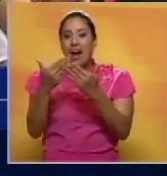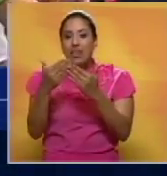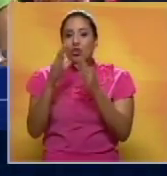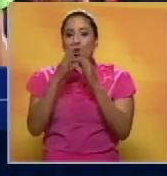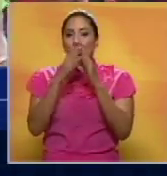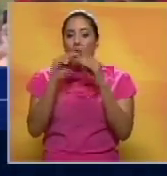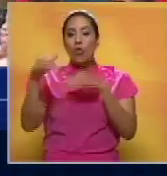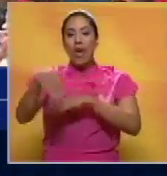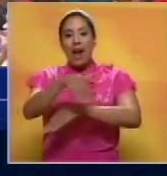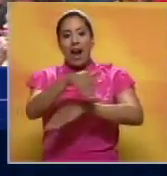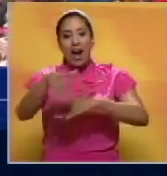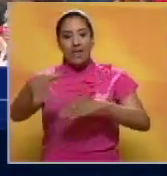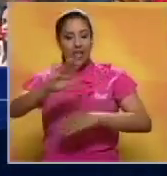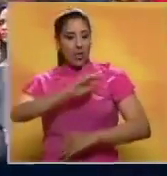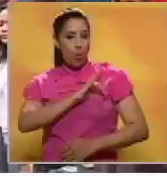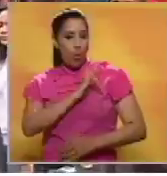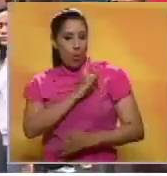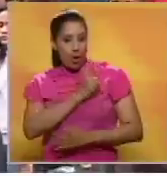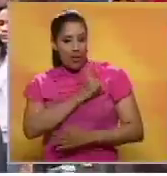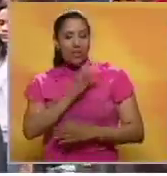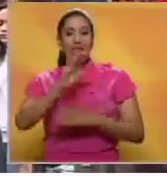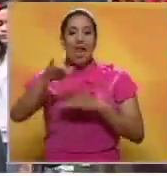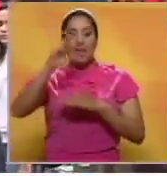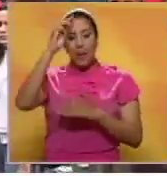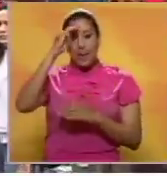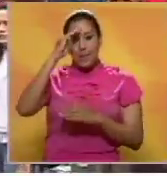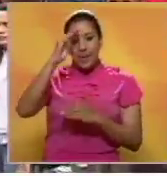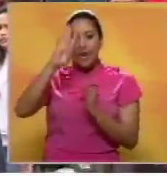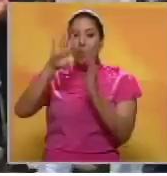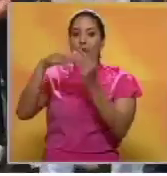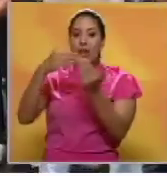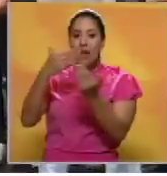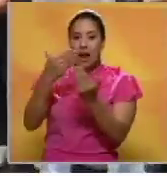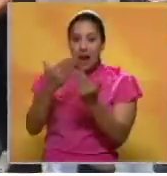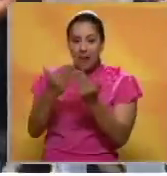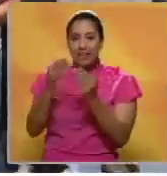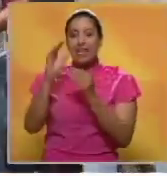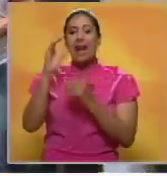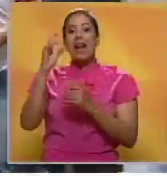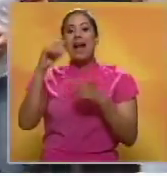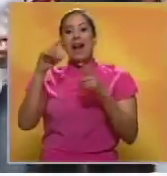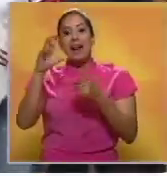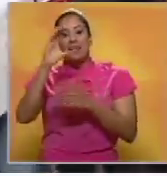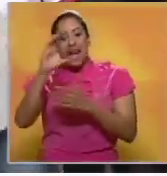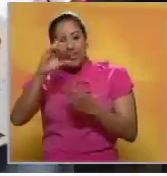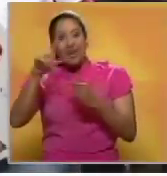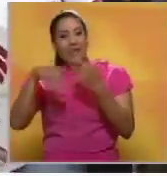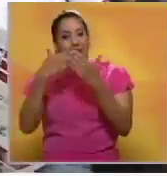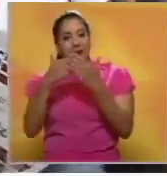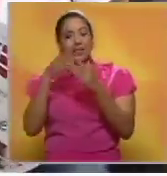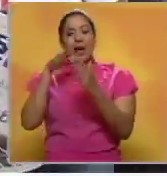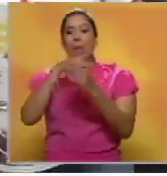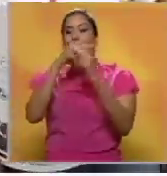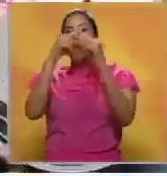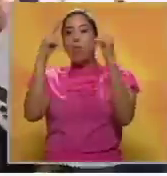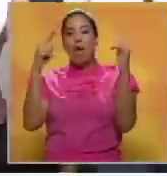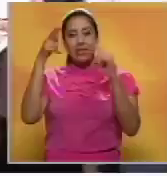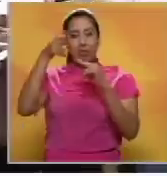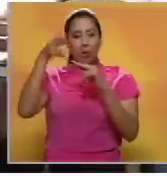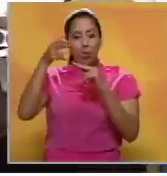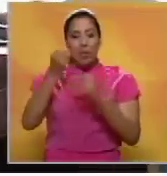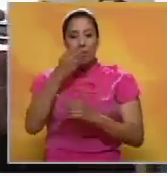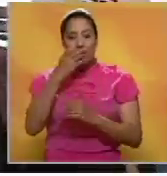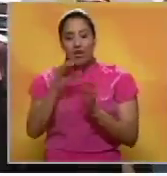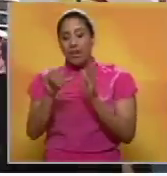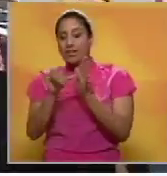por toda la avenida Universidad, avenida México, llegarán hasta Carmelitas, de allí subirán hasta Puente Llaguno, hasta llegar